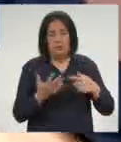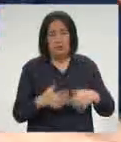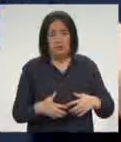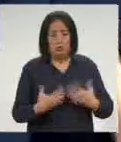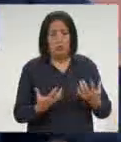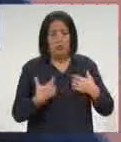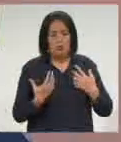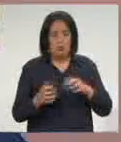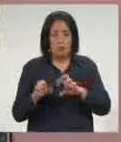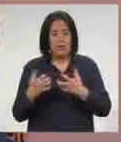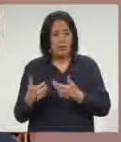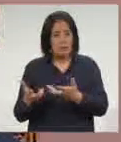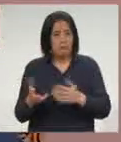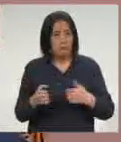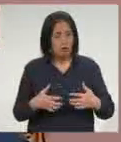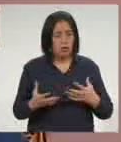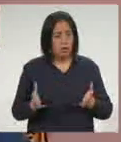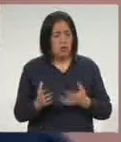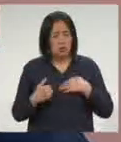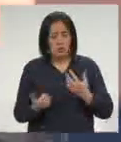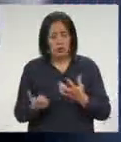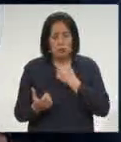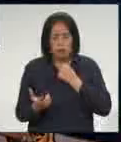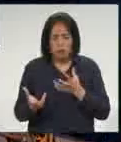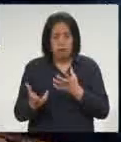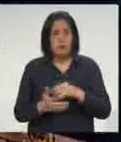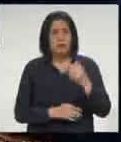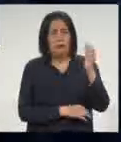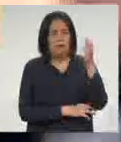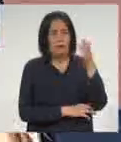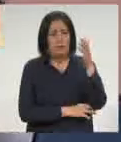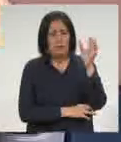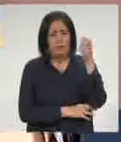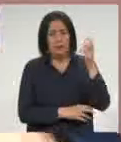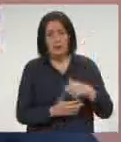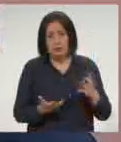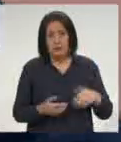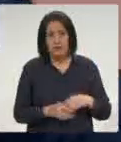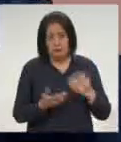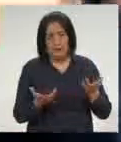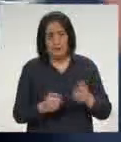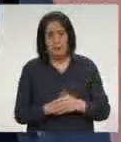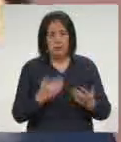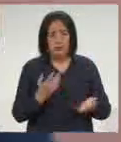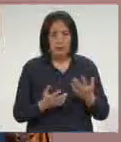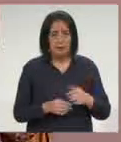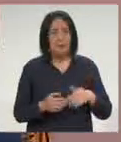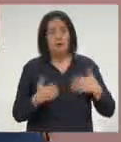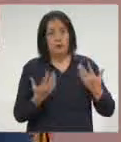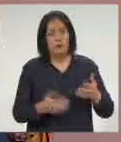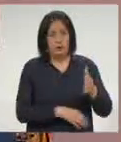de un equipo que haga de llevar una bandera de empuñar una bandera entonces tiene mucho que ver y quizás porque sacar la bandera